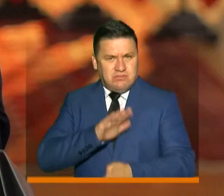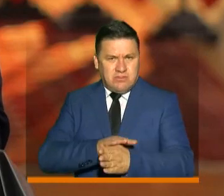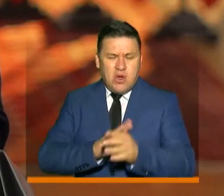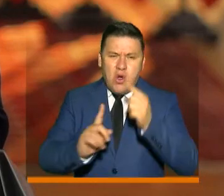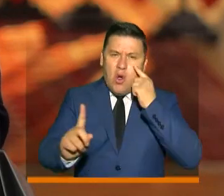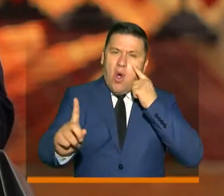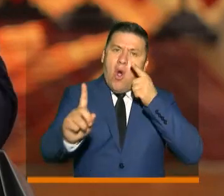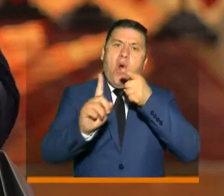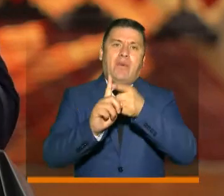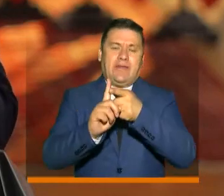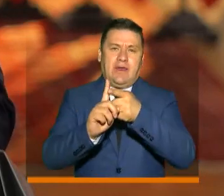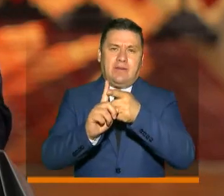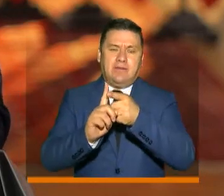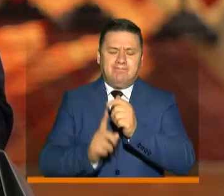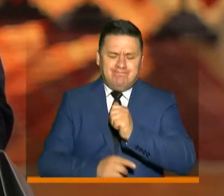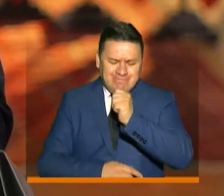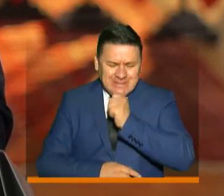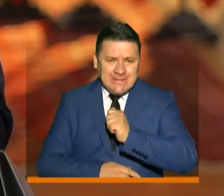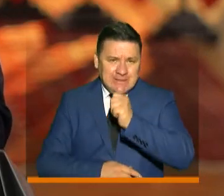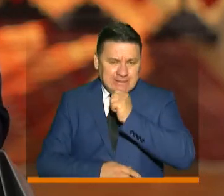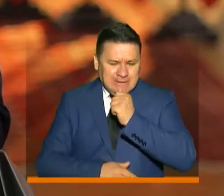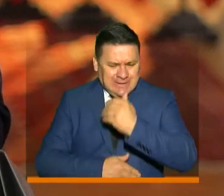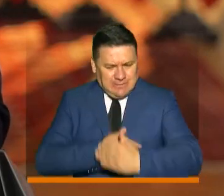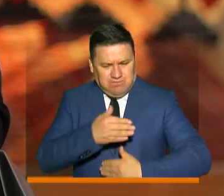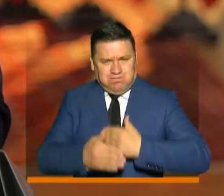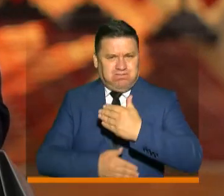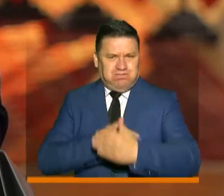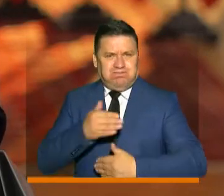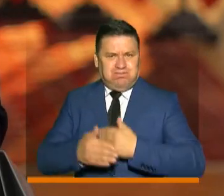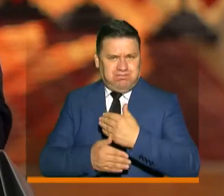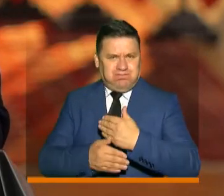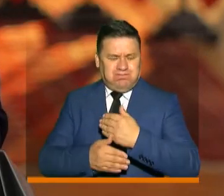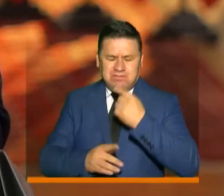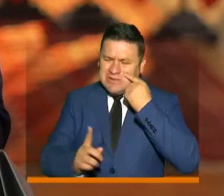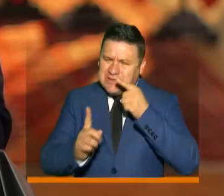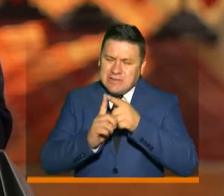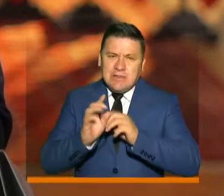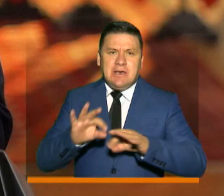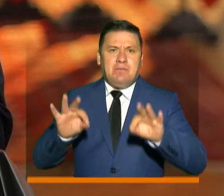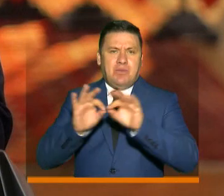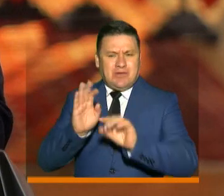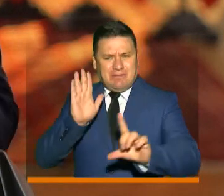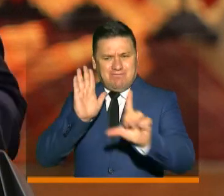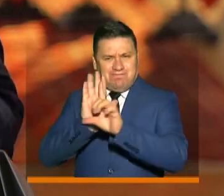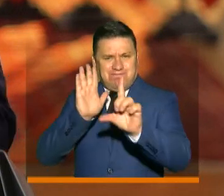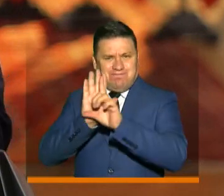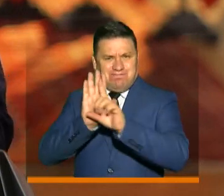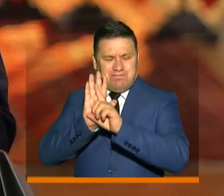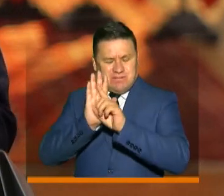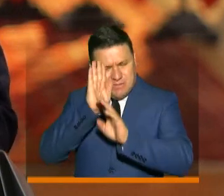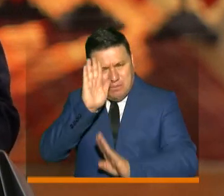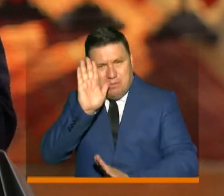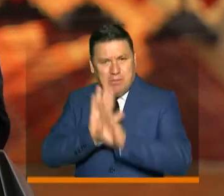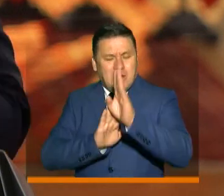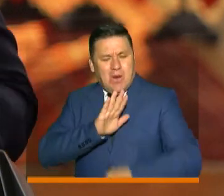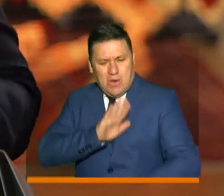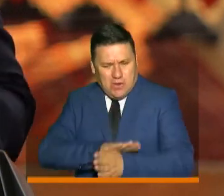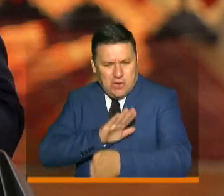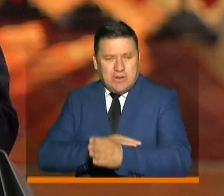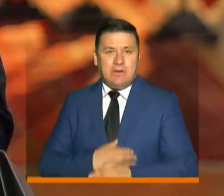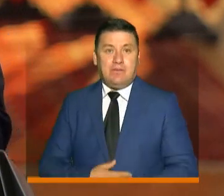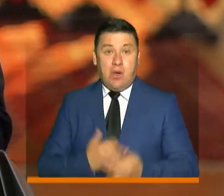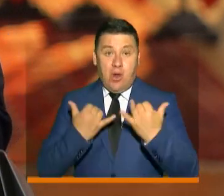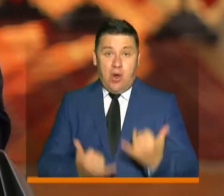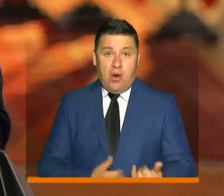objetivo soportado por los pilares de legalidad y emprendimiento por eso en este